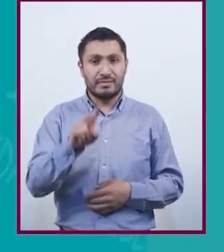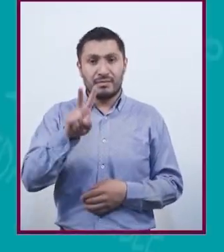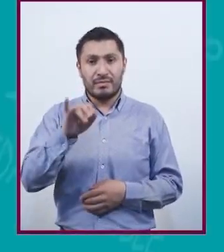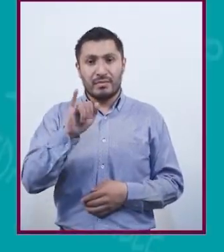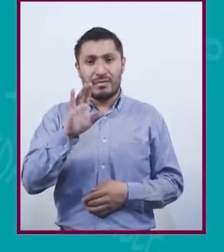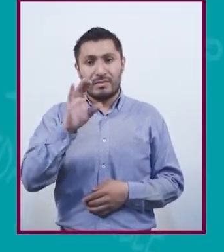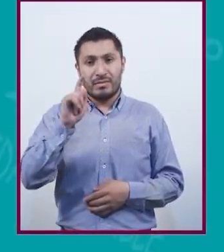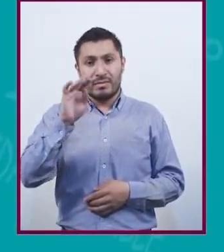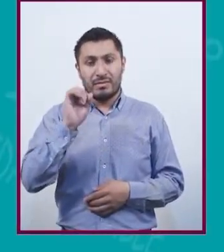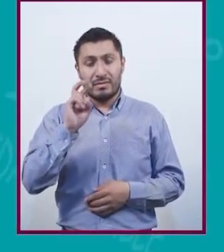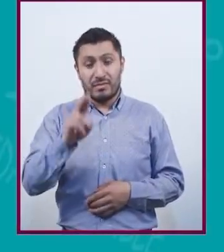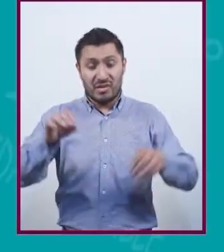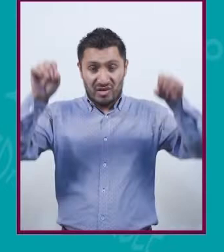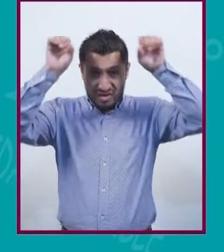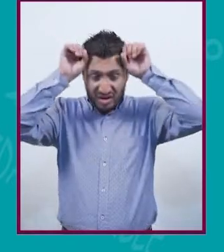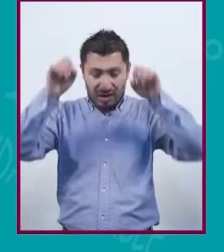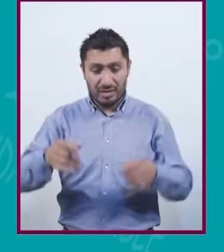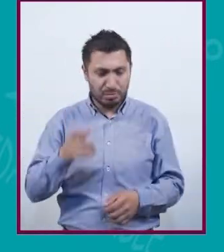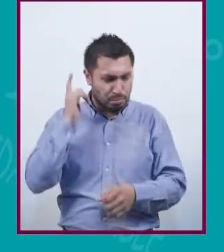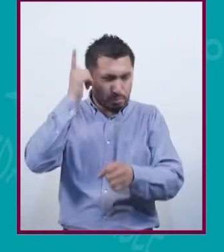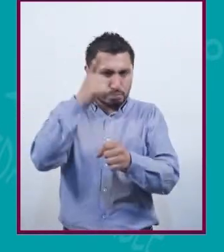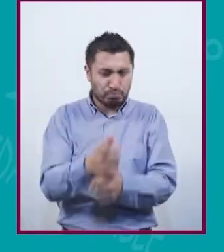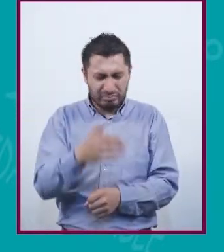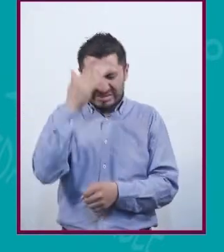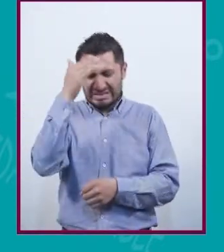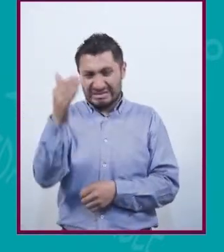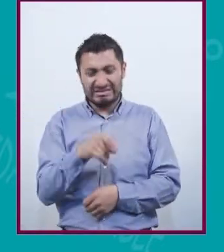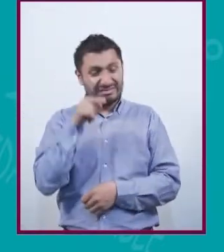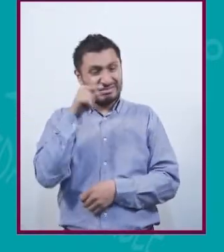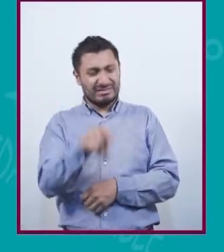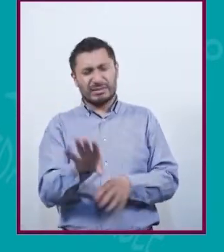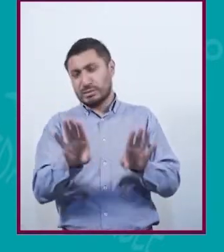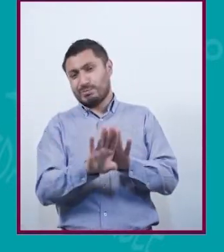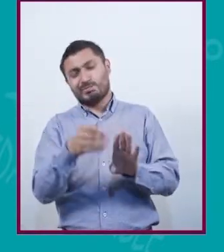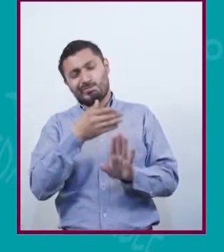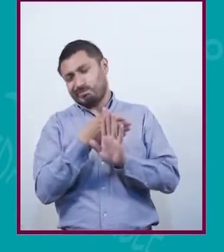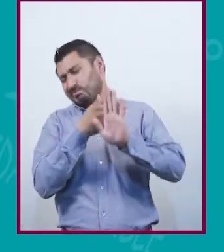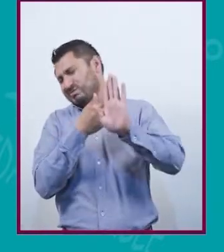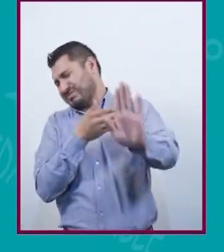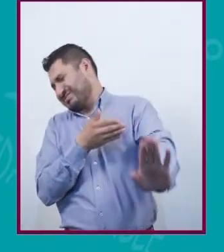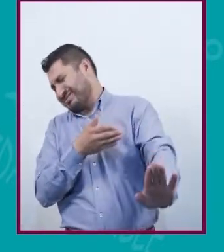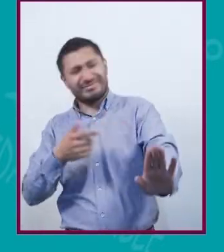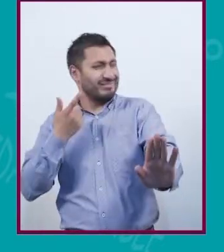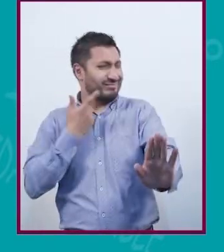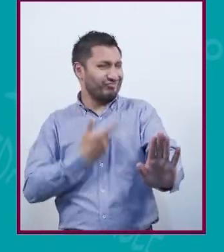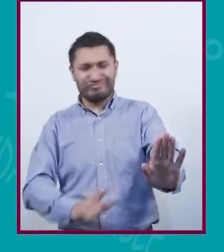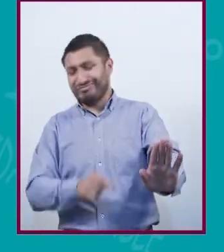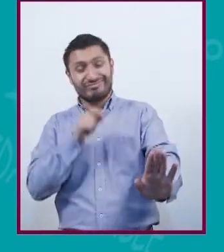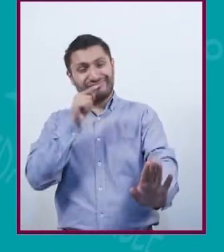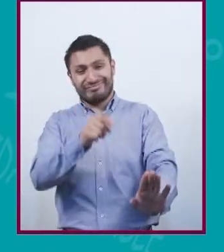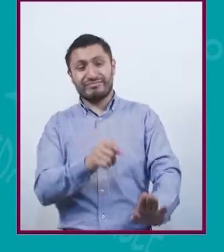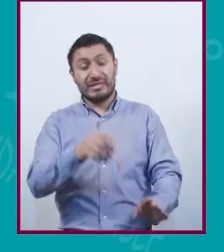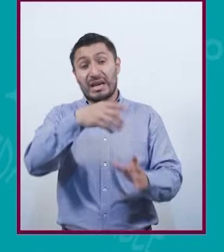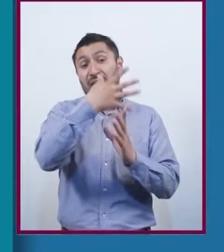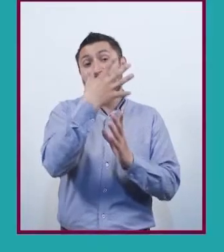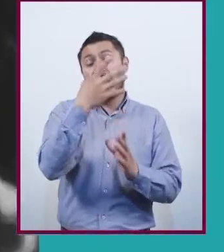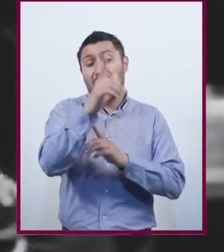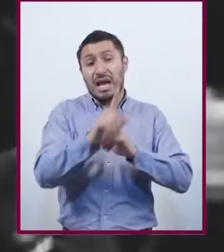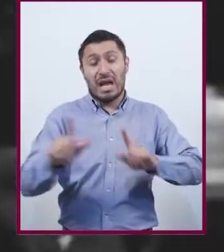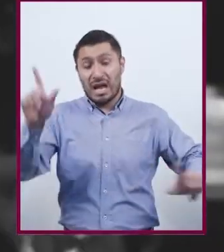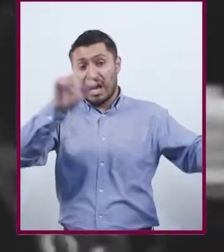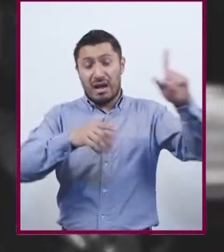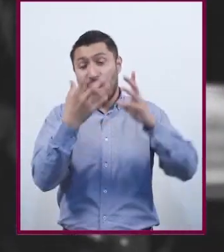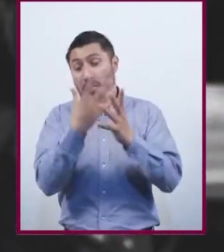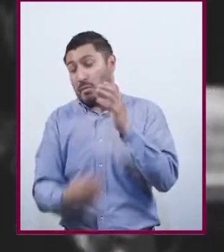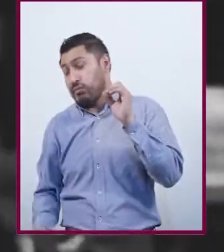Acto seguido, Victor Frankenstein se da cuenta del horror que ha creado, rechazando con espanto el resultado de su experimento y huye